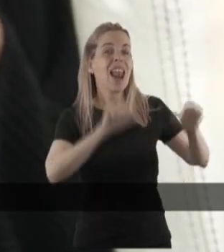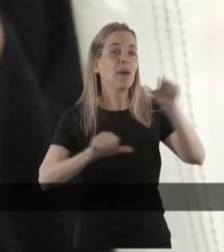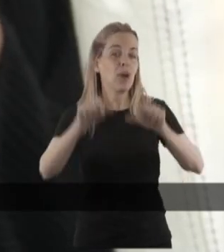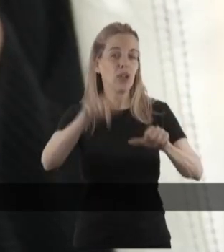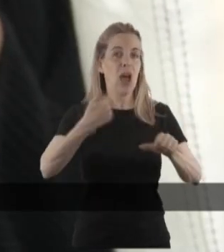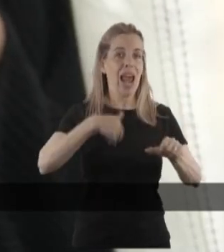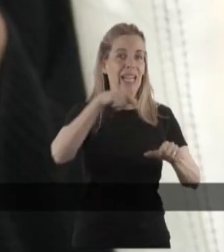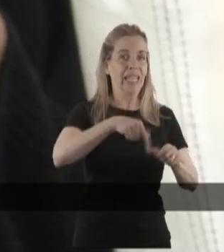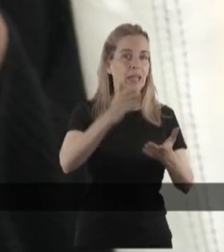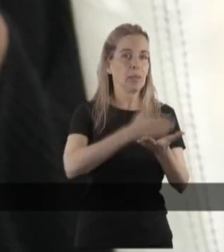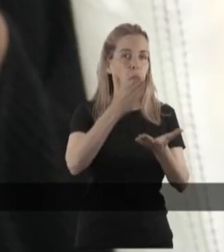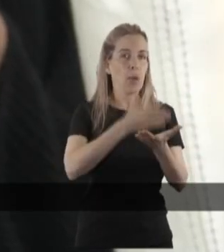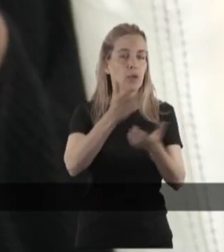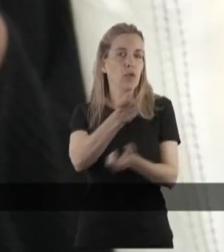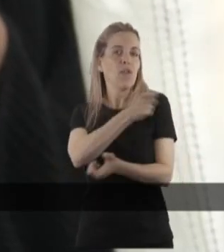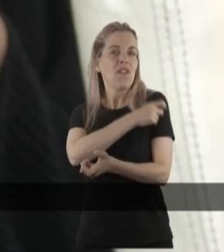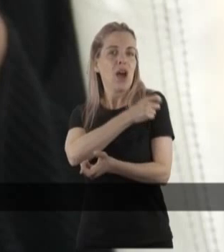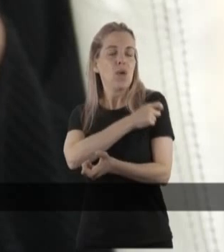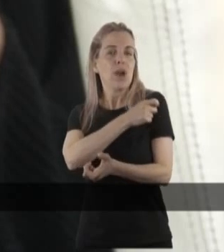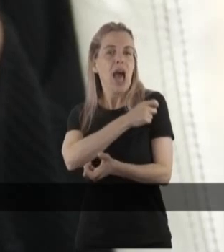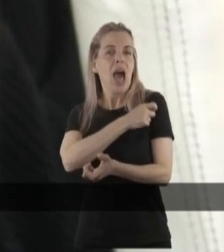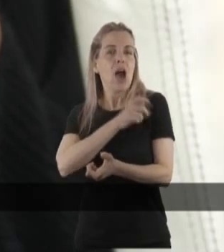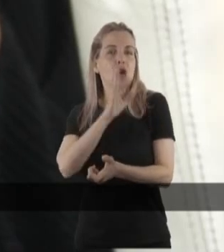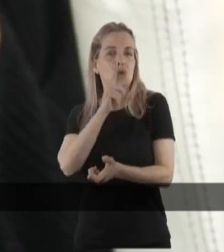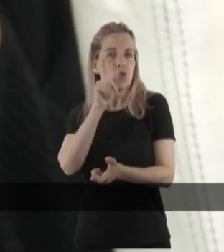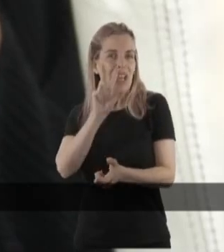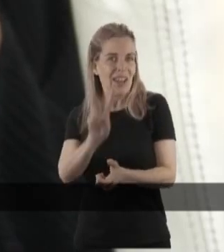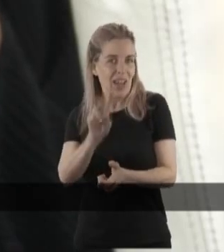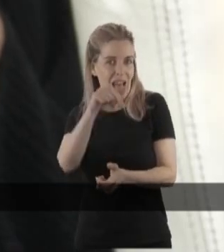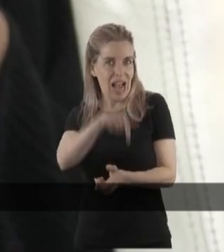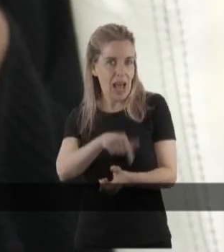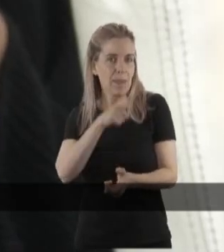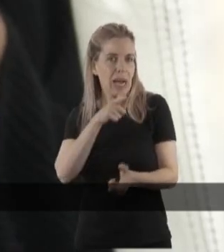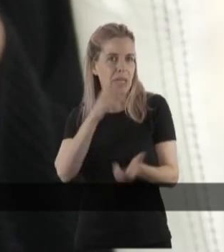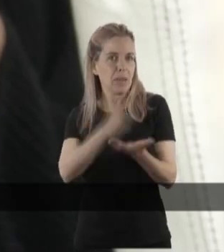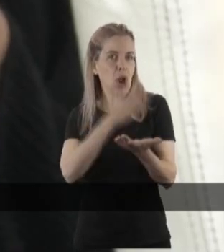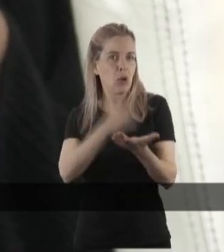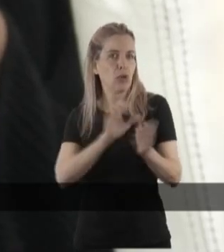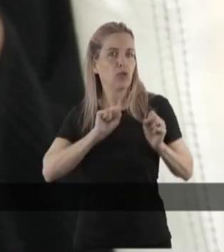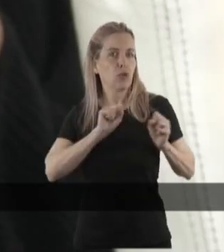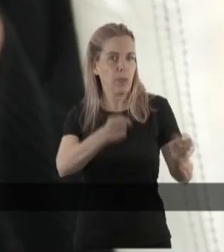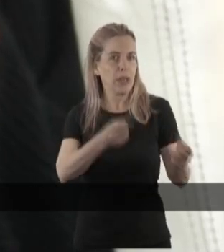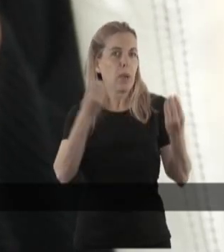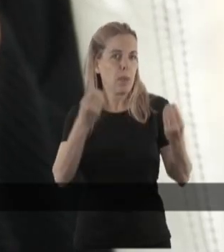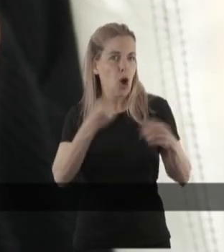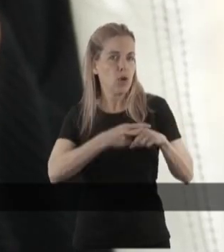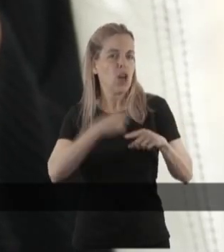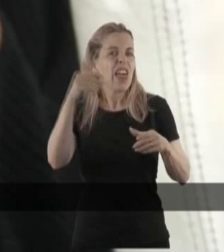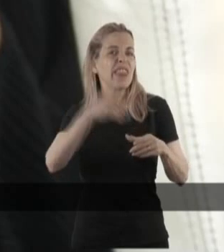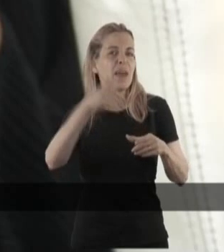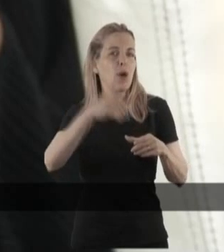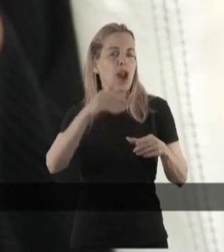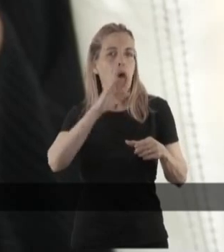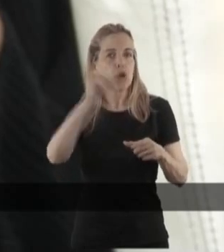está elaborando la vacuna Sputnik en la Argentina, ha suspendido la producción por las demoras que se originan en Moscú con